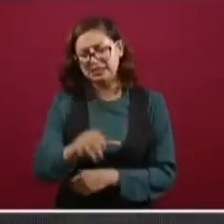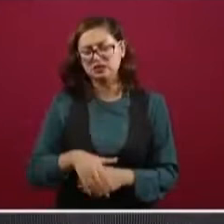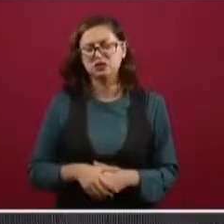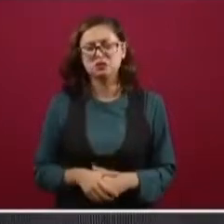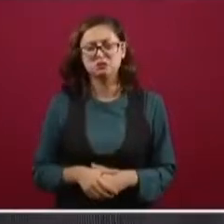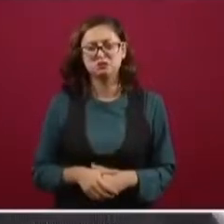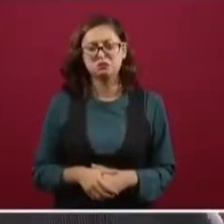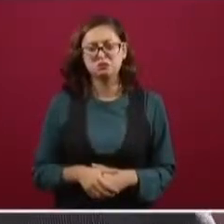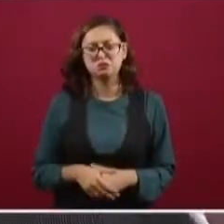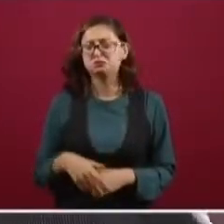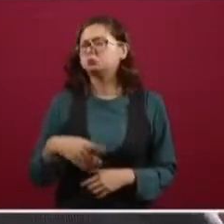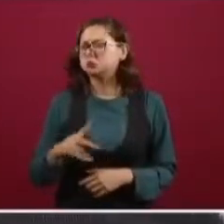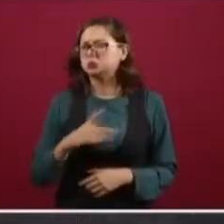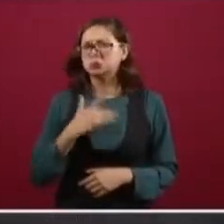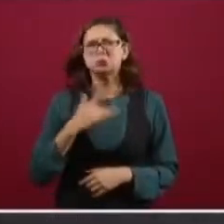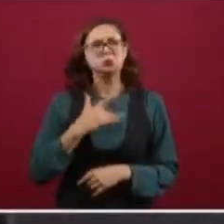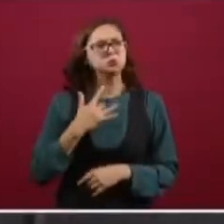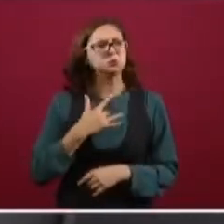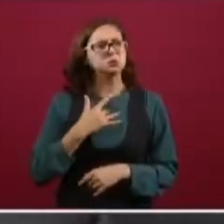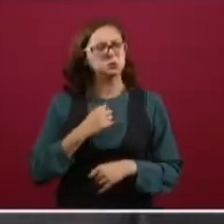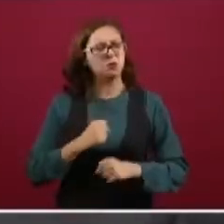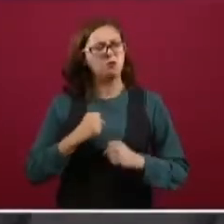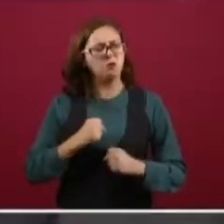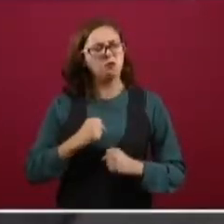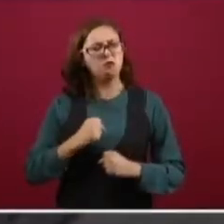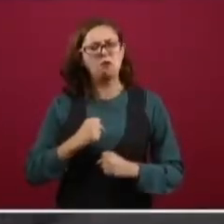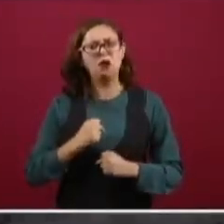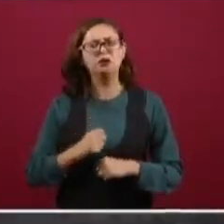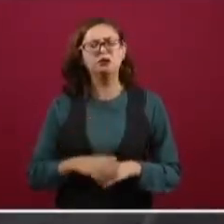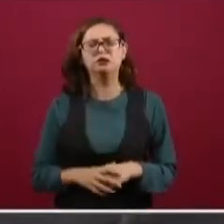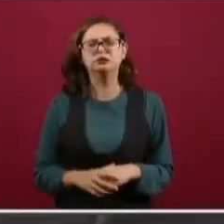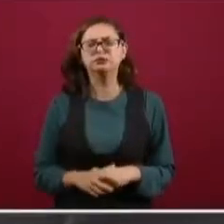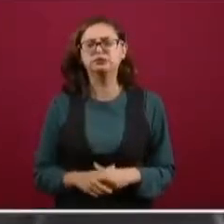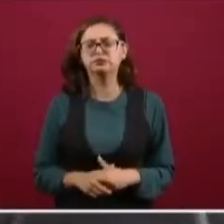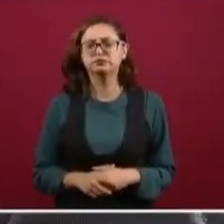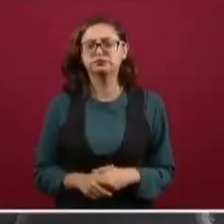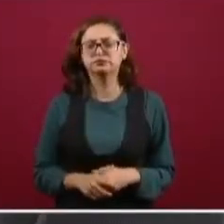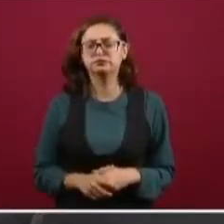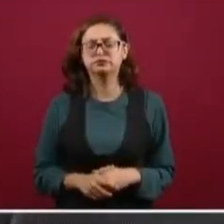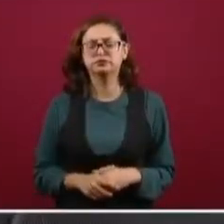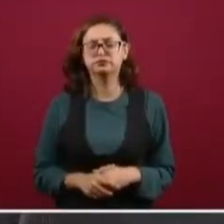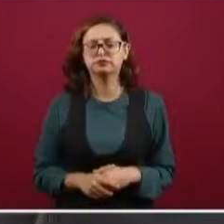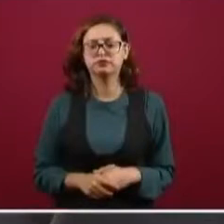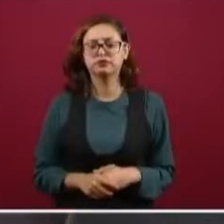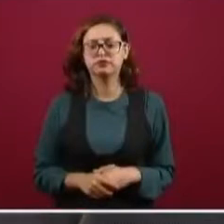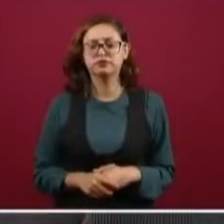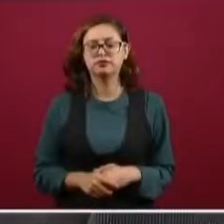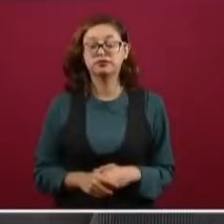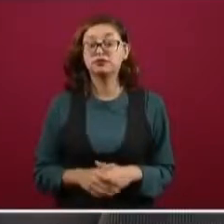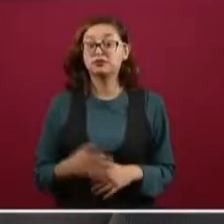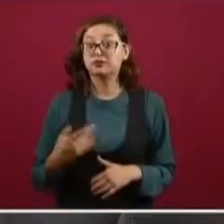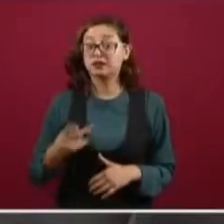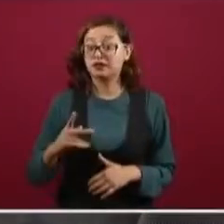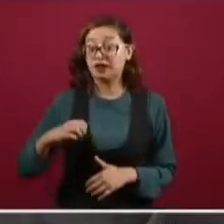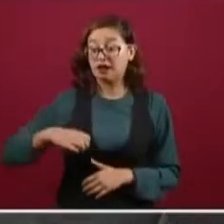pero me siento muy fuerte y la edad